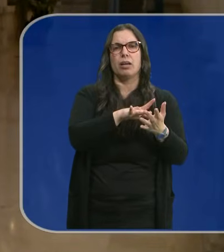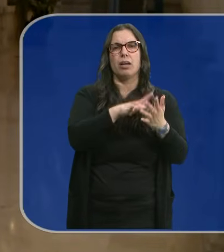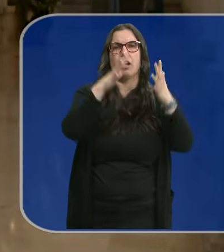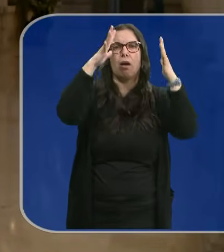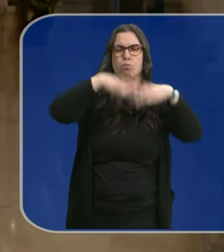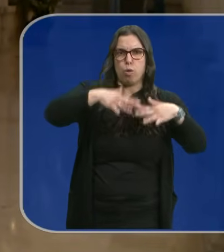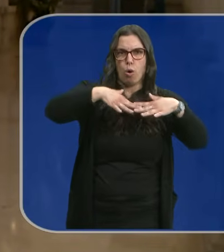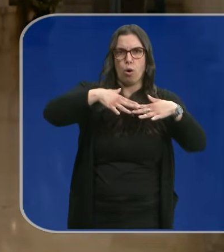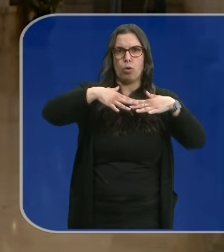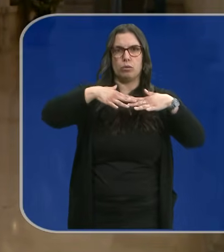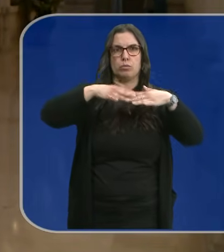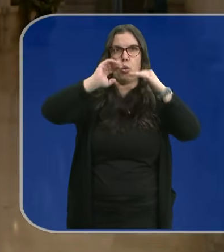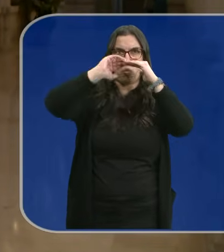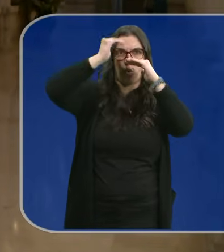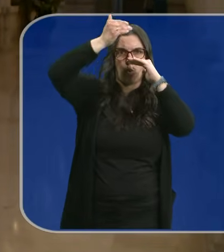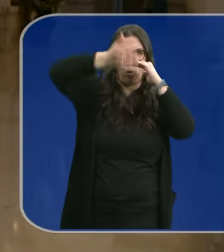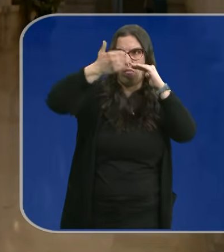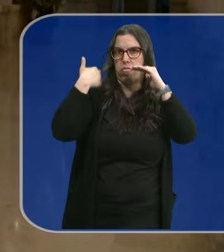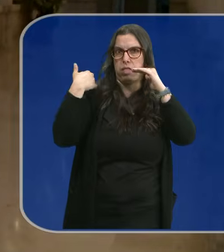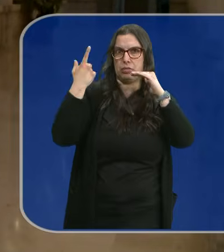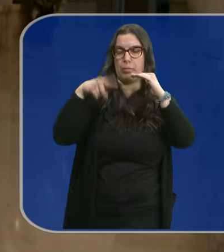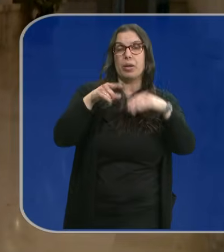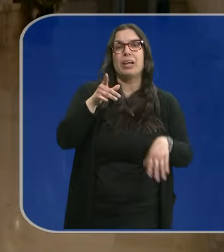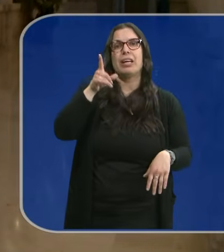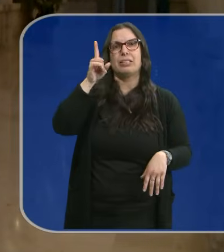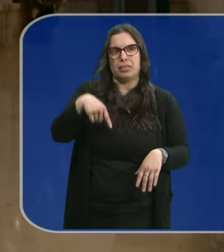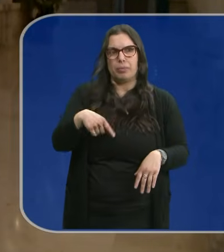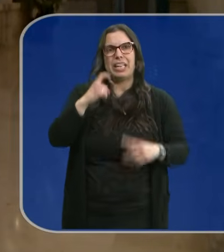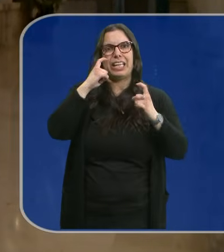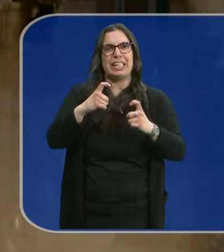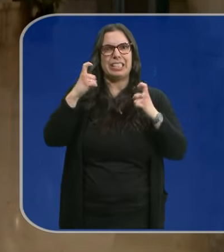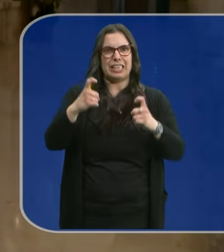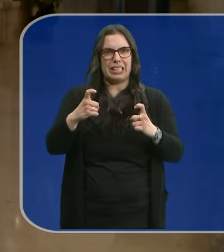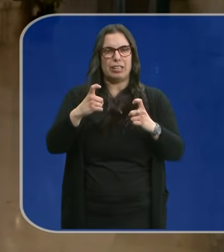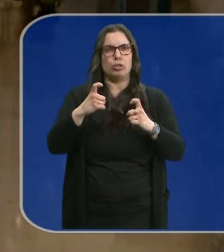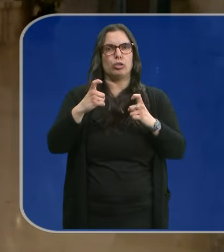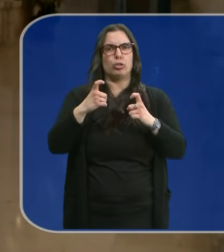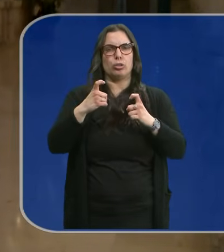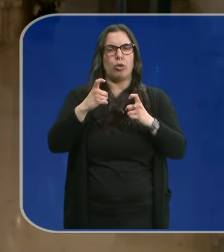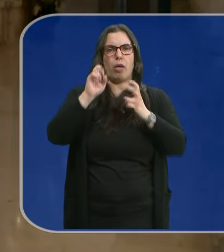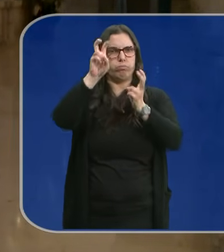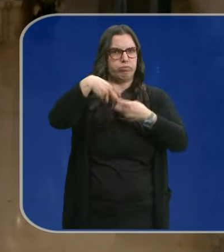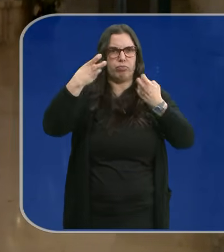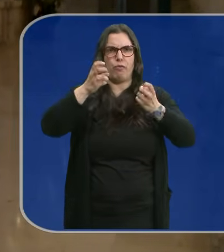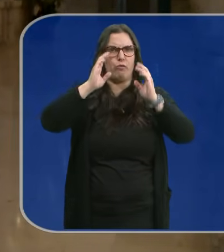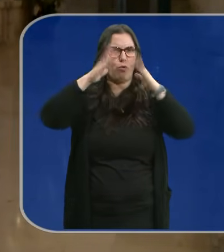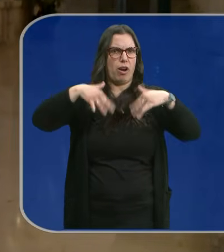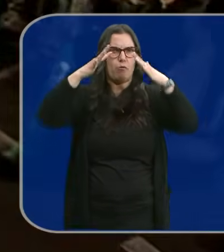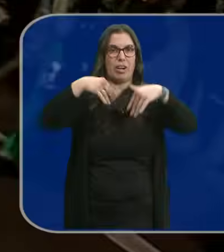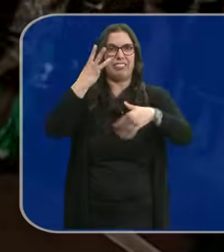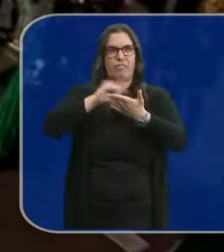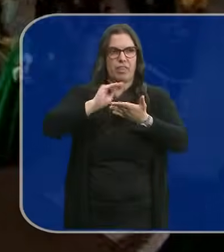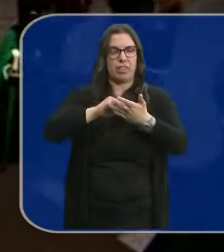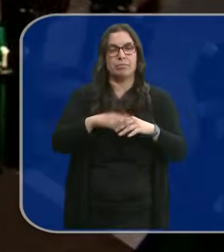derrumbe y el colapso de la cúpula hace bien poco, sino también los intentos de derribo, 3 intentos de derribo que vivió esa